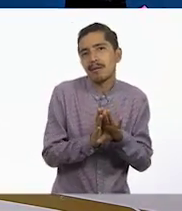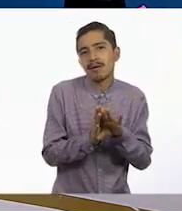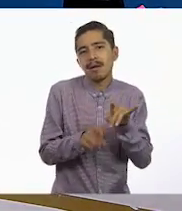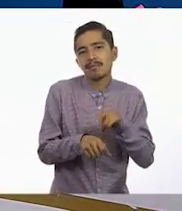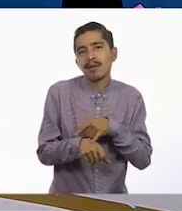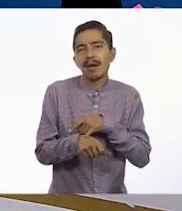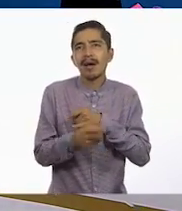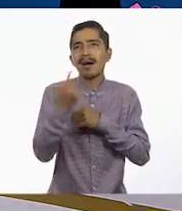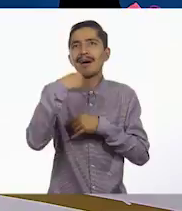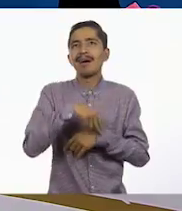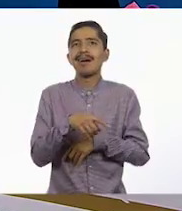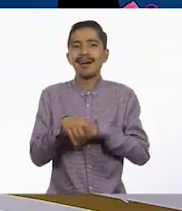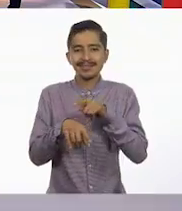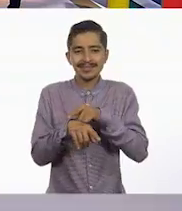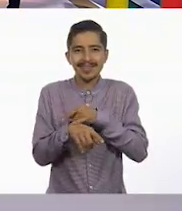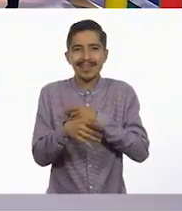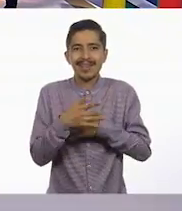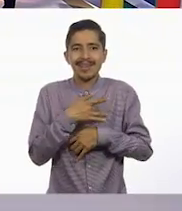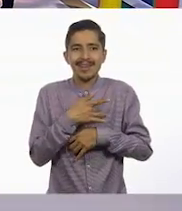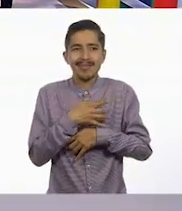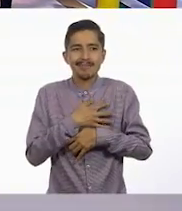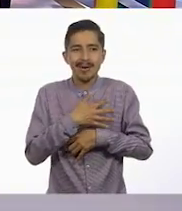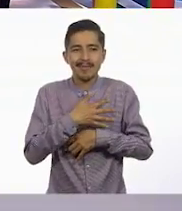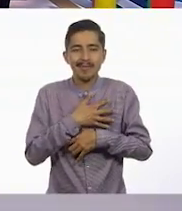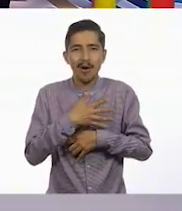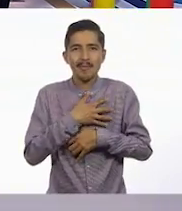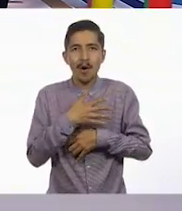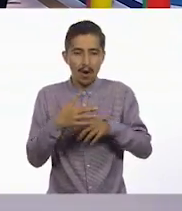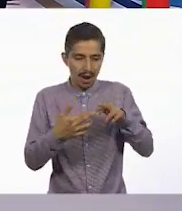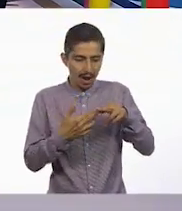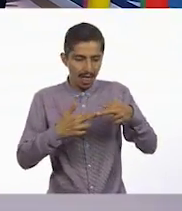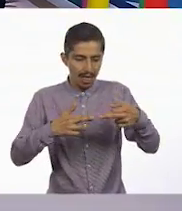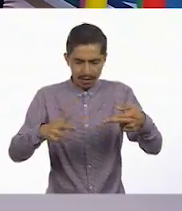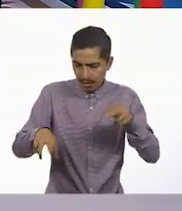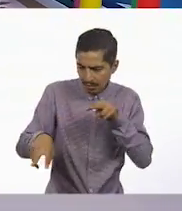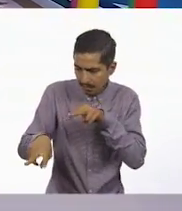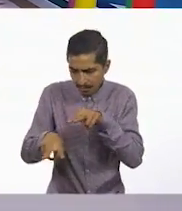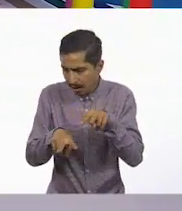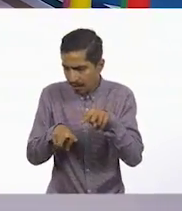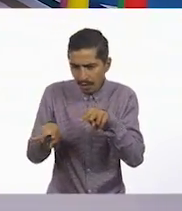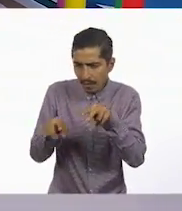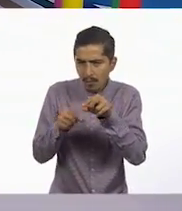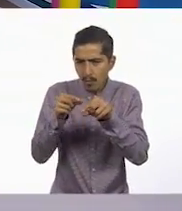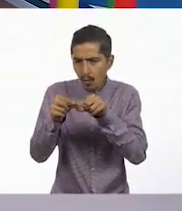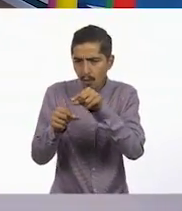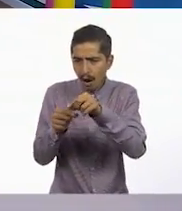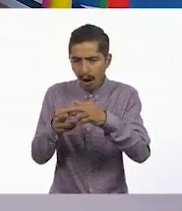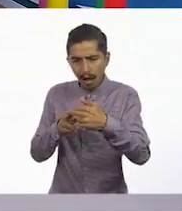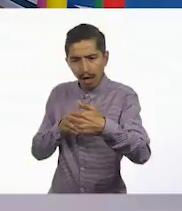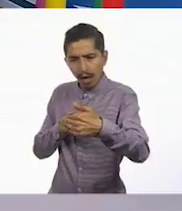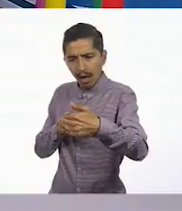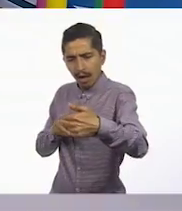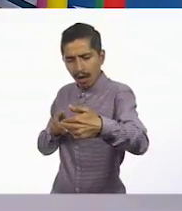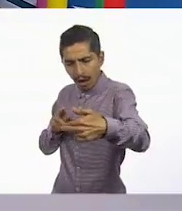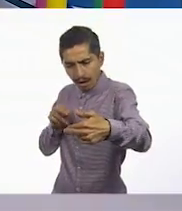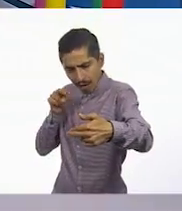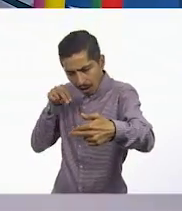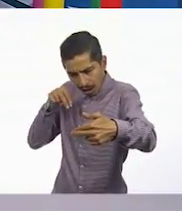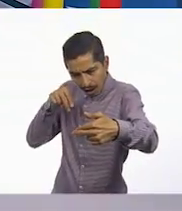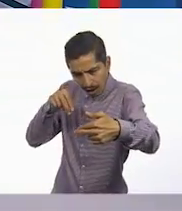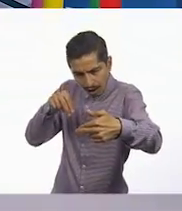le palpitaba, porque su hilo de colores que iba siguiendo poco a poco lo llevó hasta un campo de